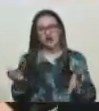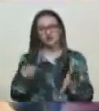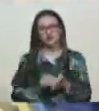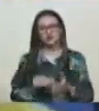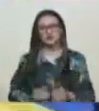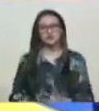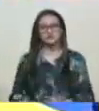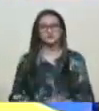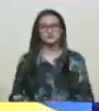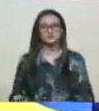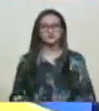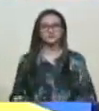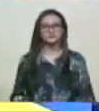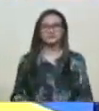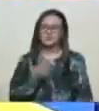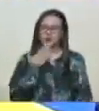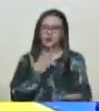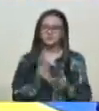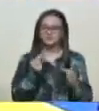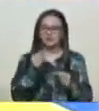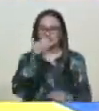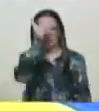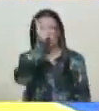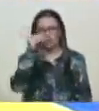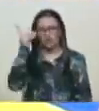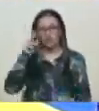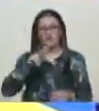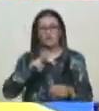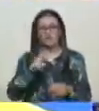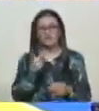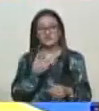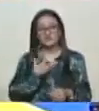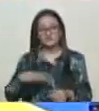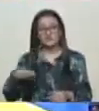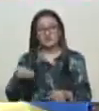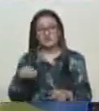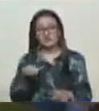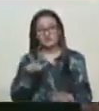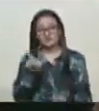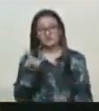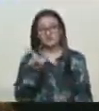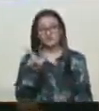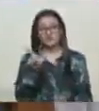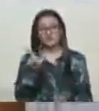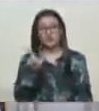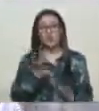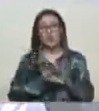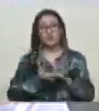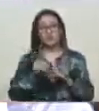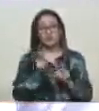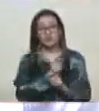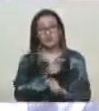venezolana. Le agradecemos las declaraciones del primer vicepresidente del Partido Socialista Unido de Venezuela y constituyente